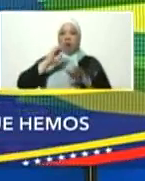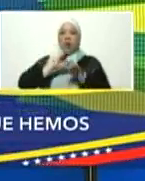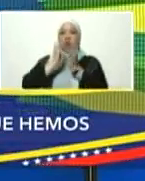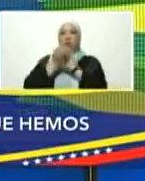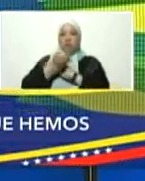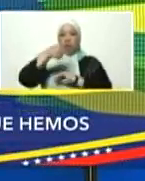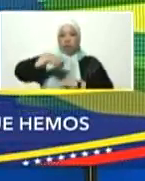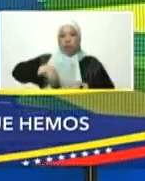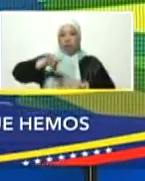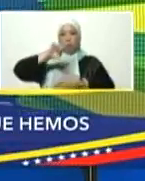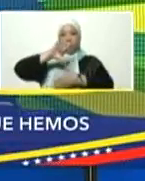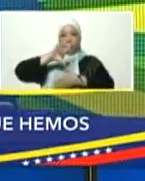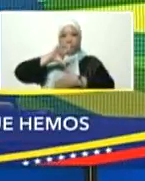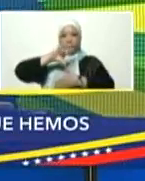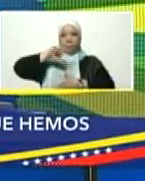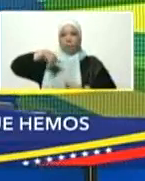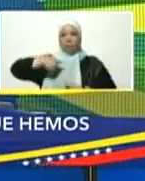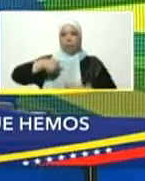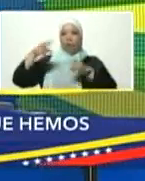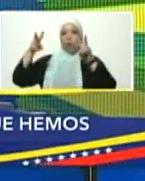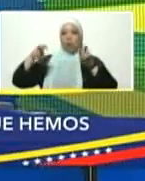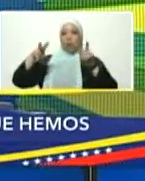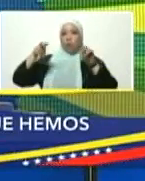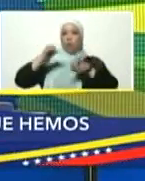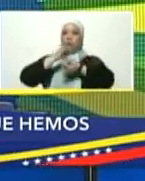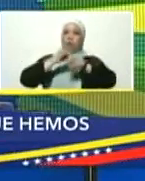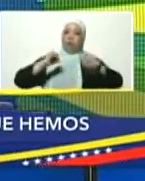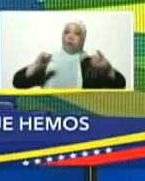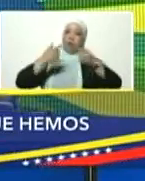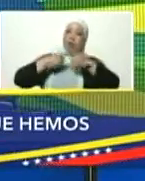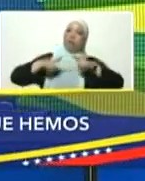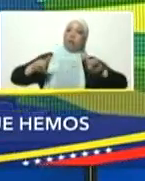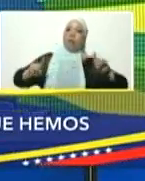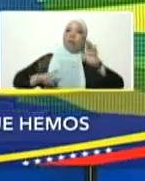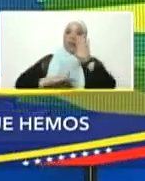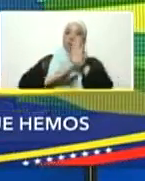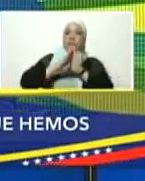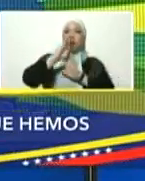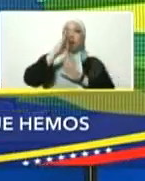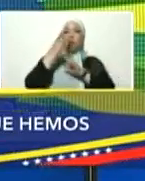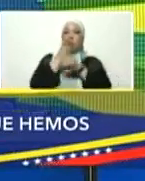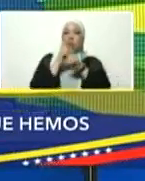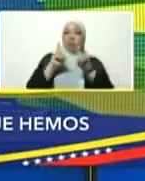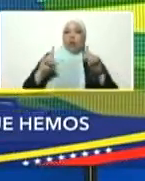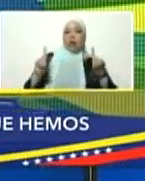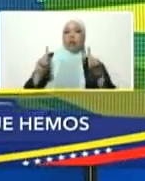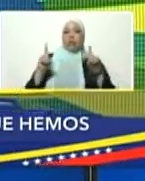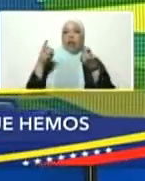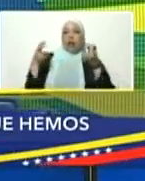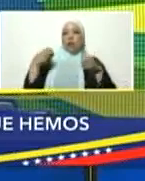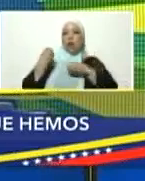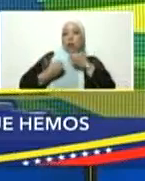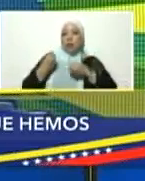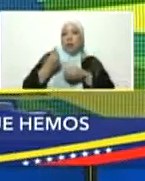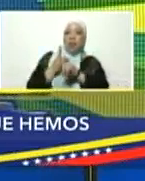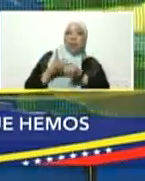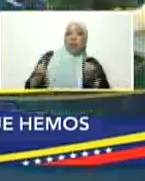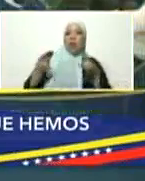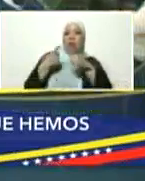oportunidad para construir nuestra nueva independencia, para construir nuevas democracias, para acabar el